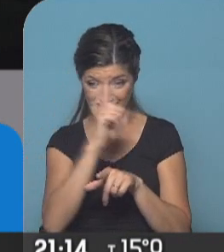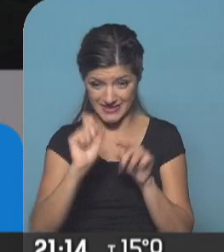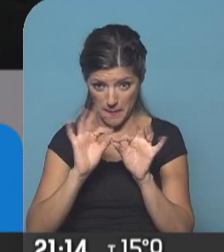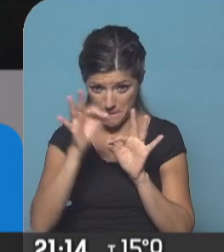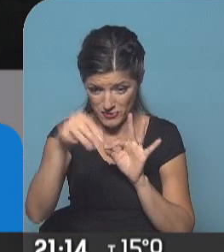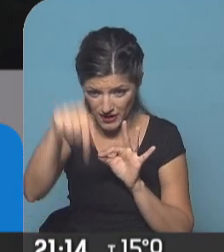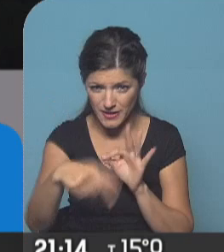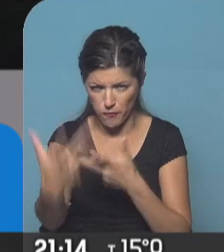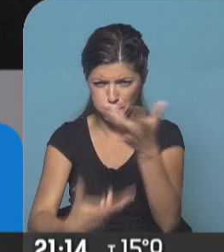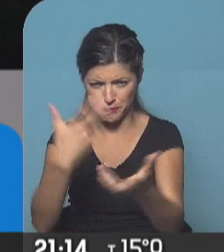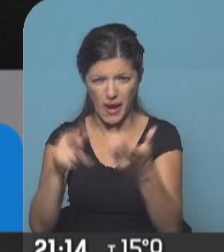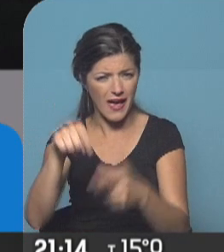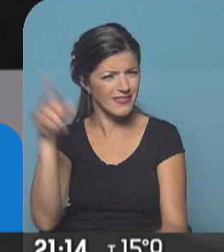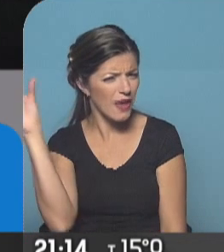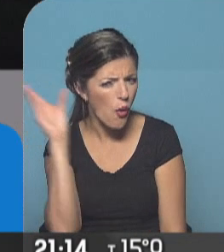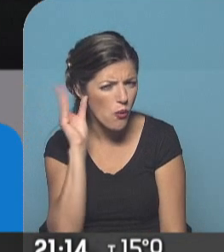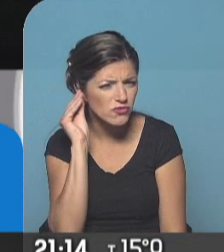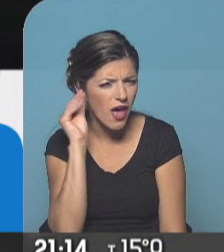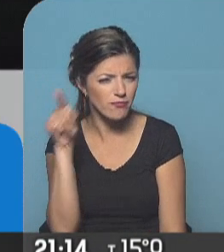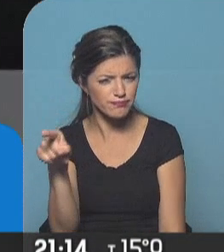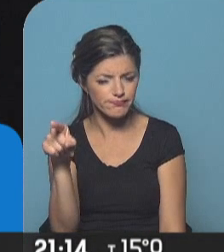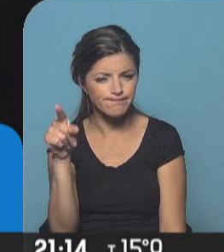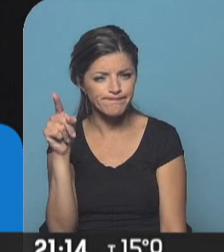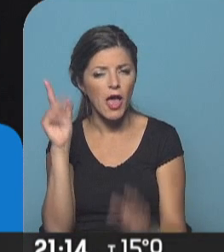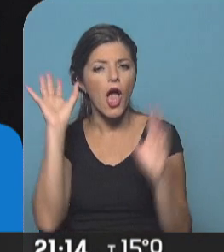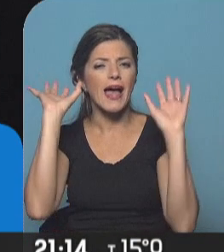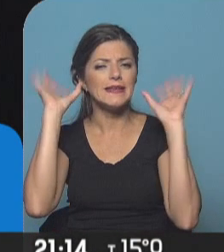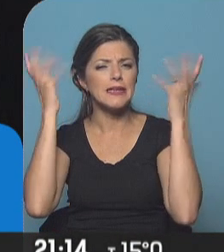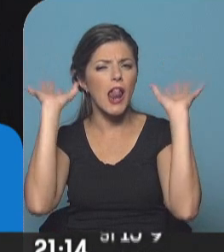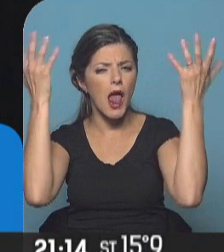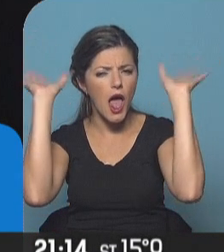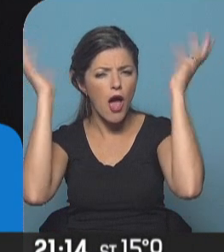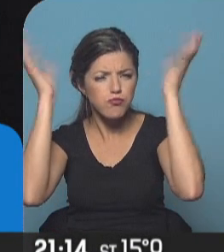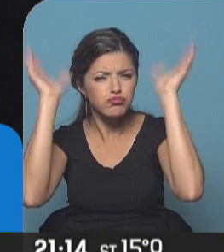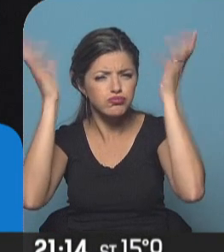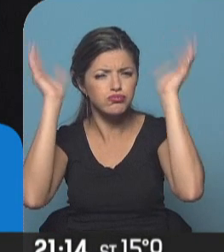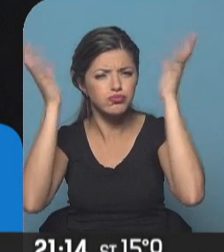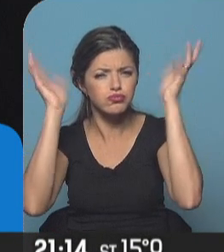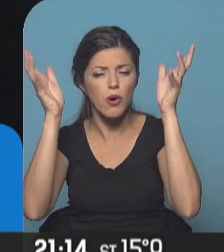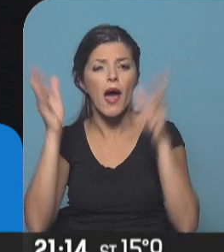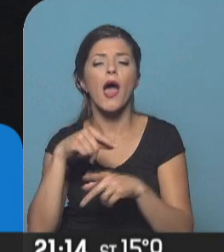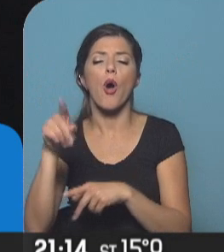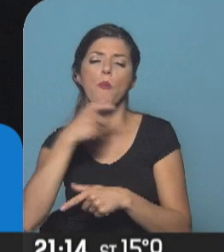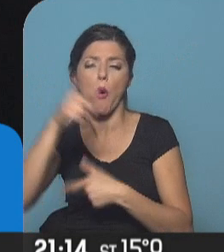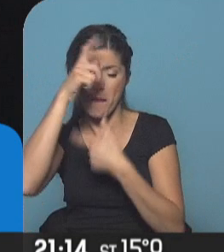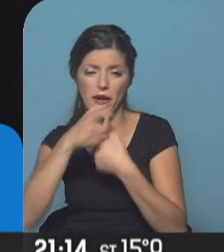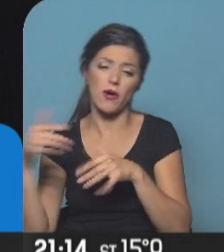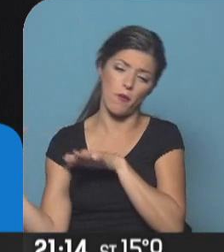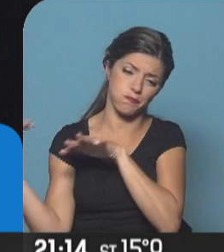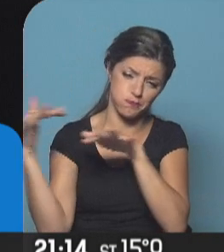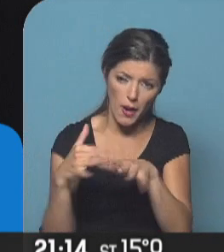momento mientras se escuchan sirenas y autobombas de apoyo que vienen también para tratar de sofocar